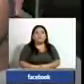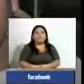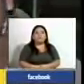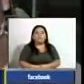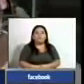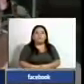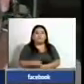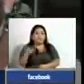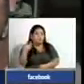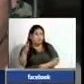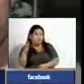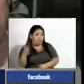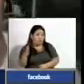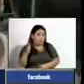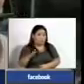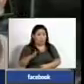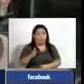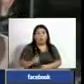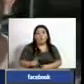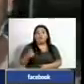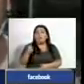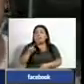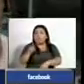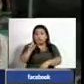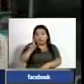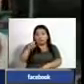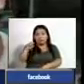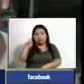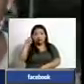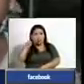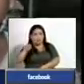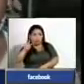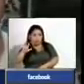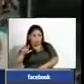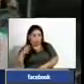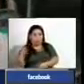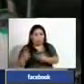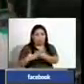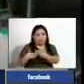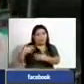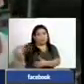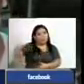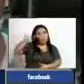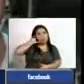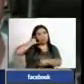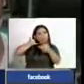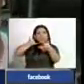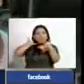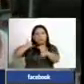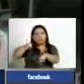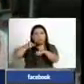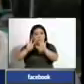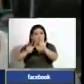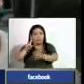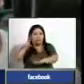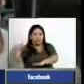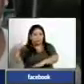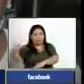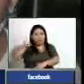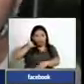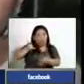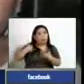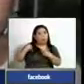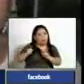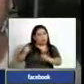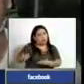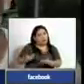Un cuarto a las 11 de la noche, pues recibimos alerta de llamada del sistema del 911, pues donde necesitaba un apoyo de rescate